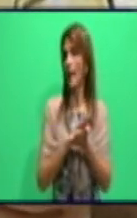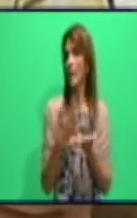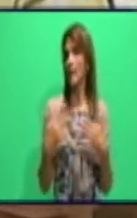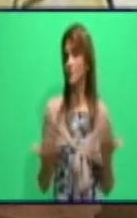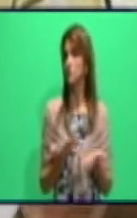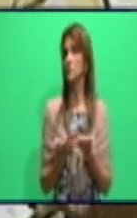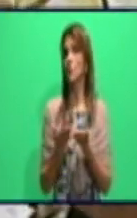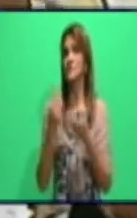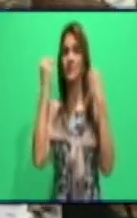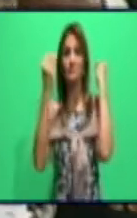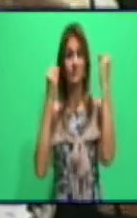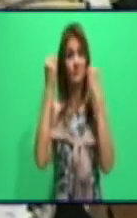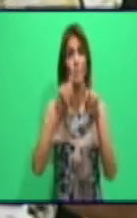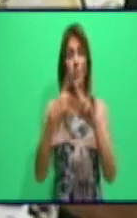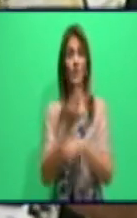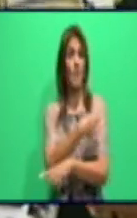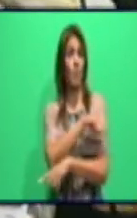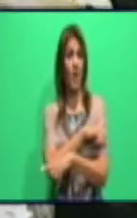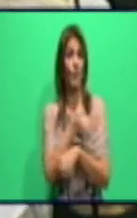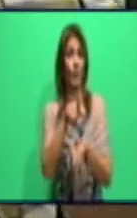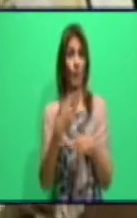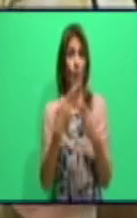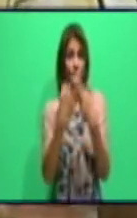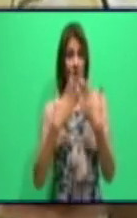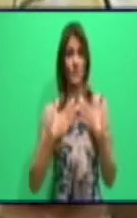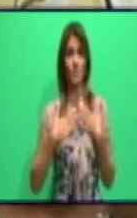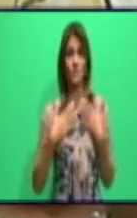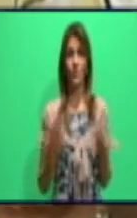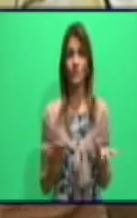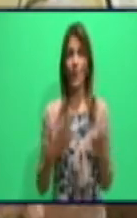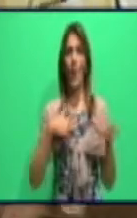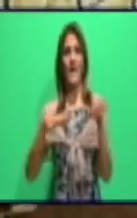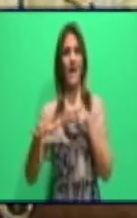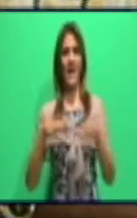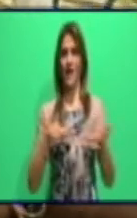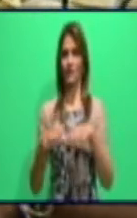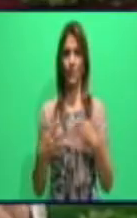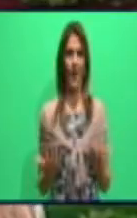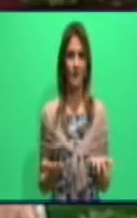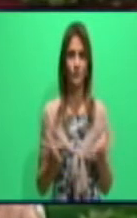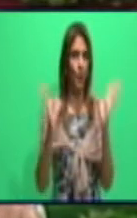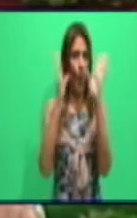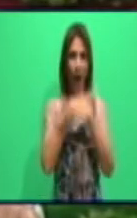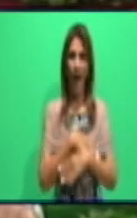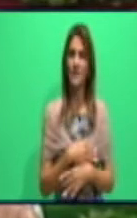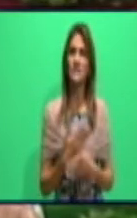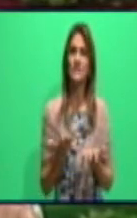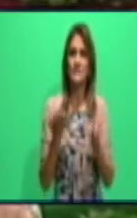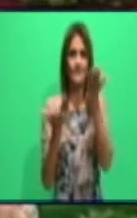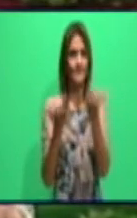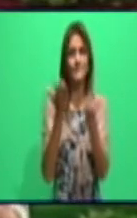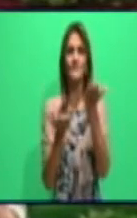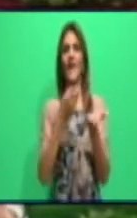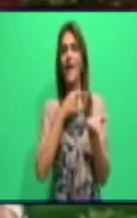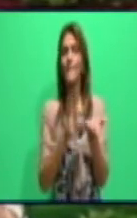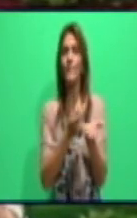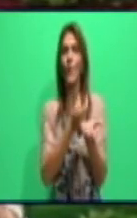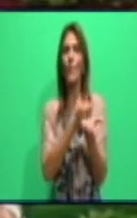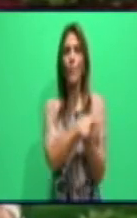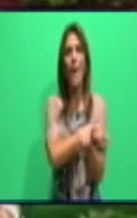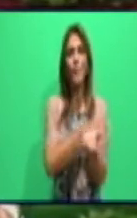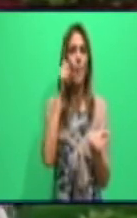confianza nuestra es en el actuar y en nuestra relación entre la cantidad de quejas de la población de voy a arriba con el enfrentamiento